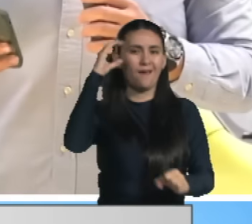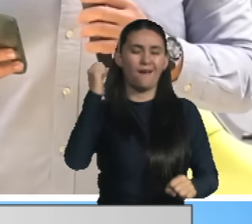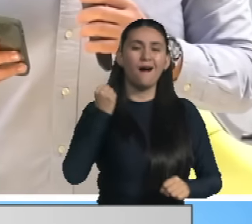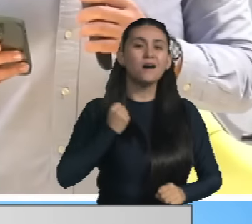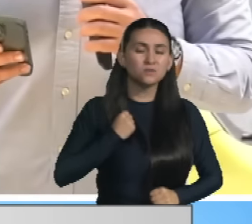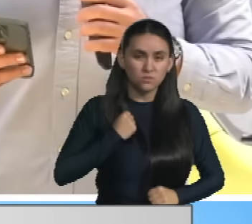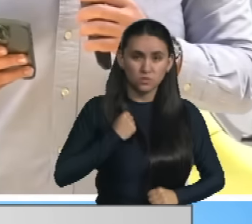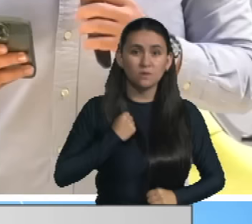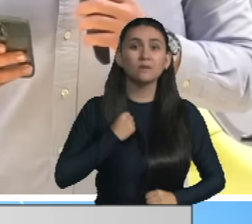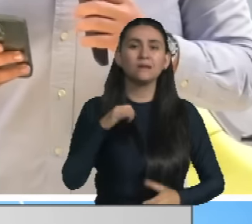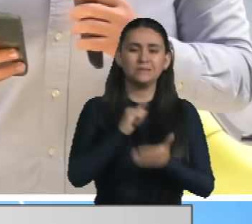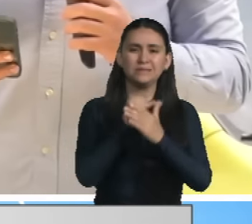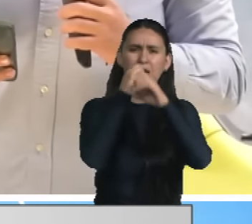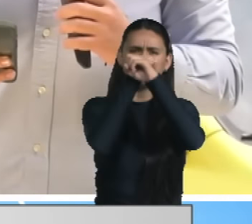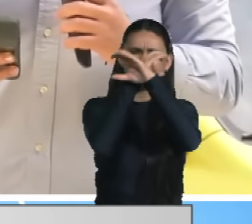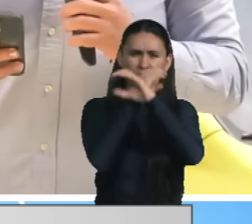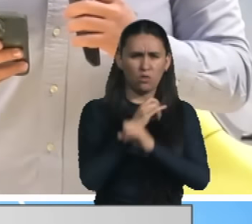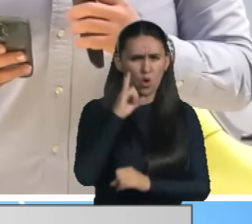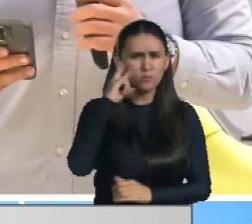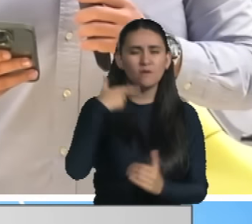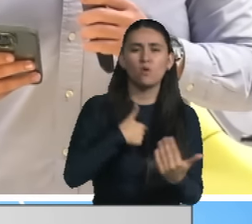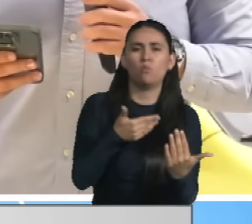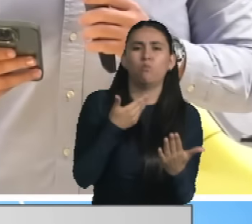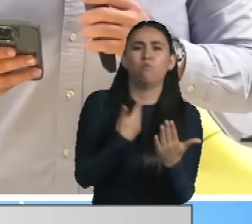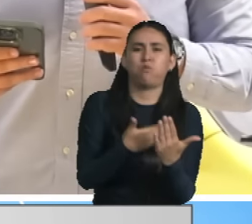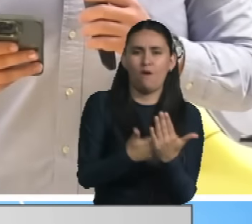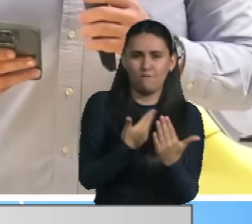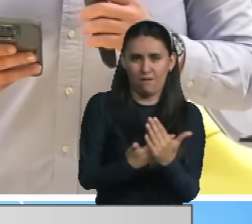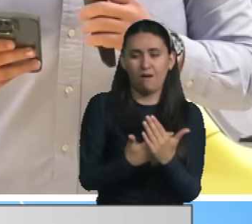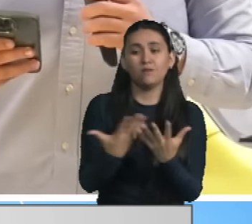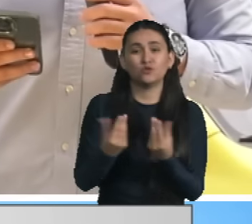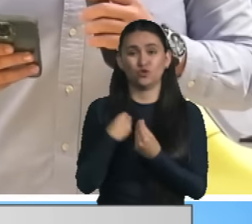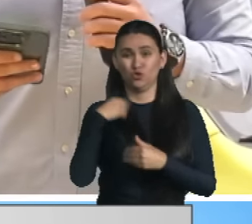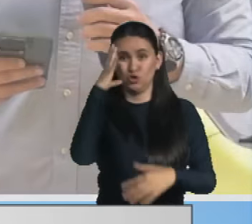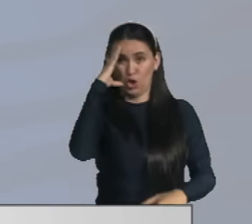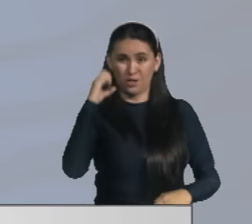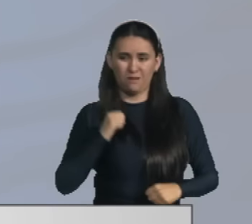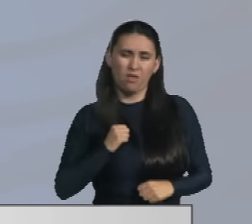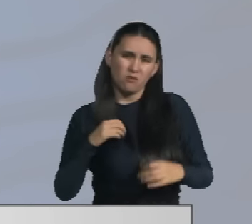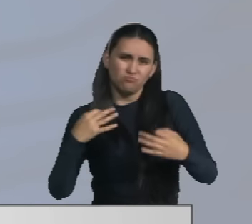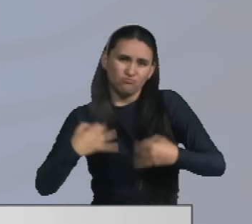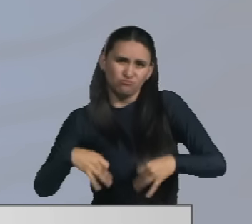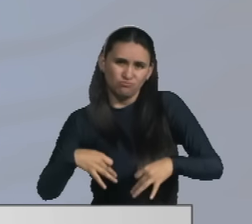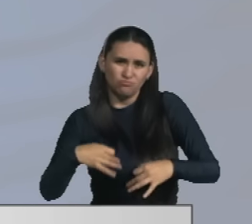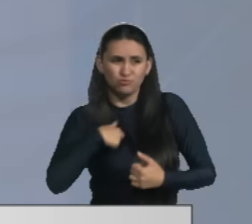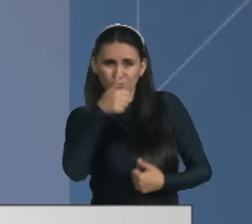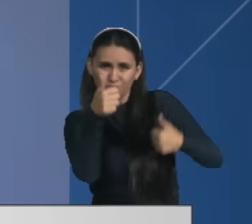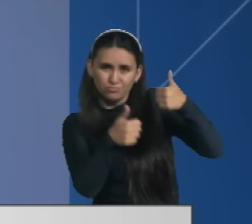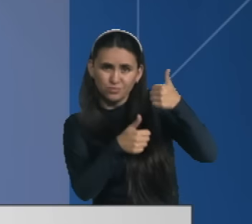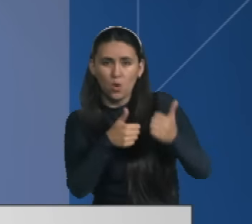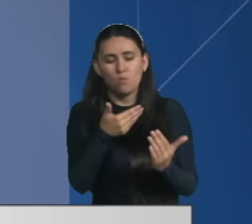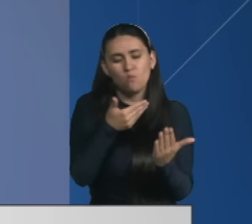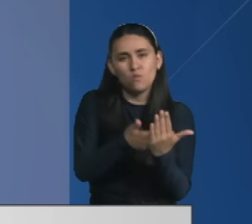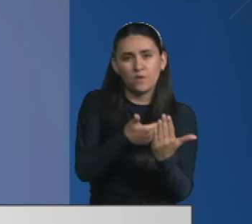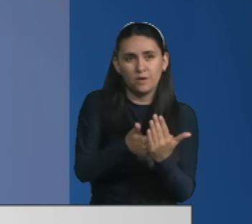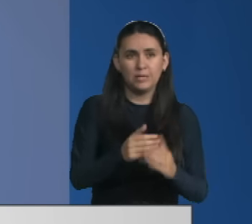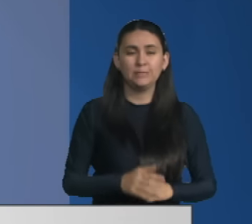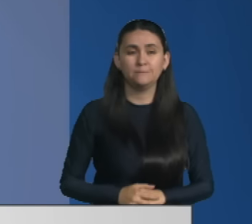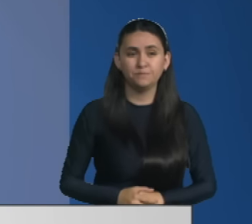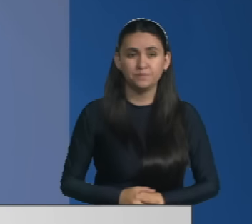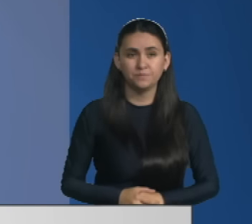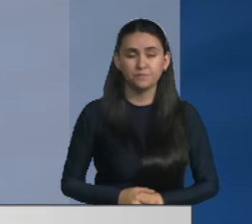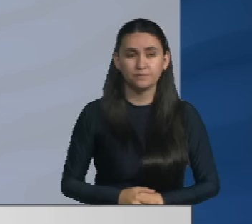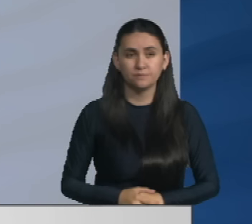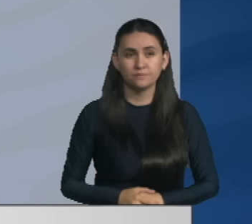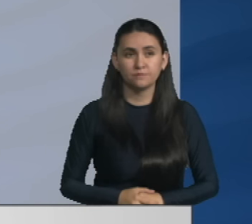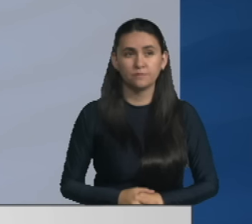son parte de los chats que dejaron como constancia los soldados rasos para hacer la denuncia pública. Cinco huevos duros, lancero, y lo